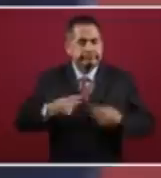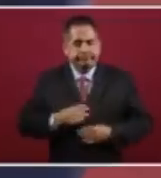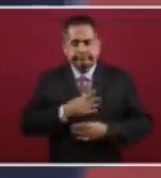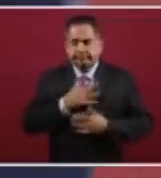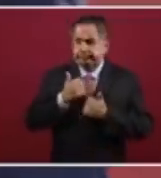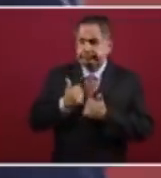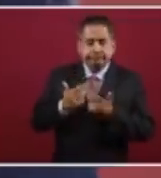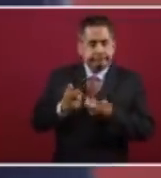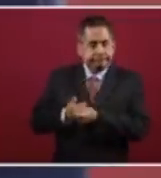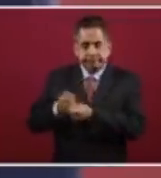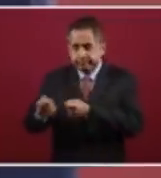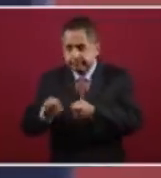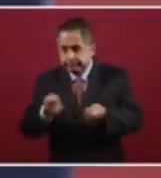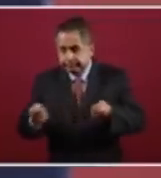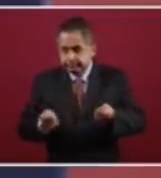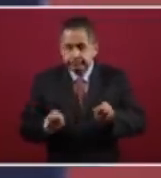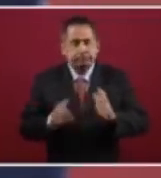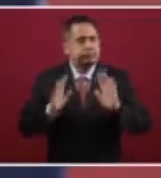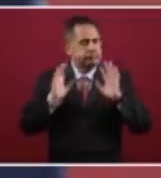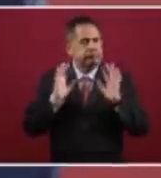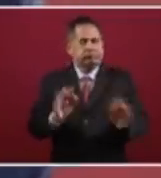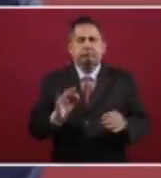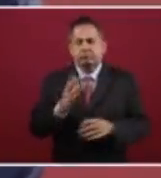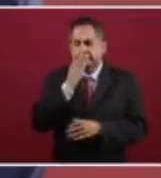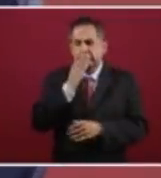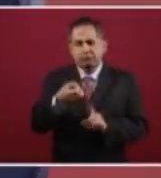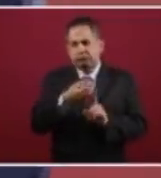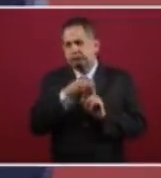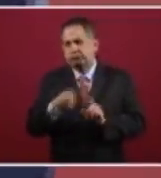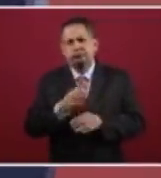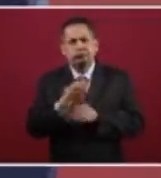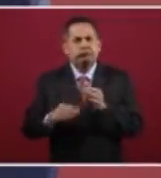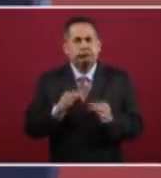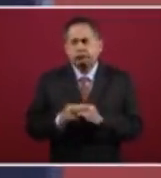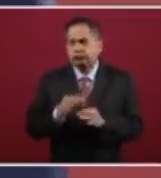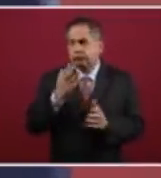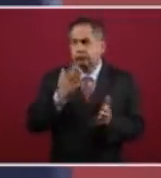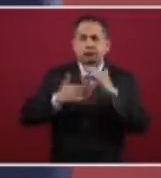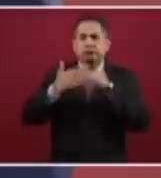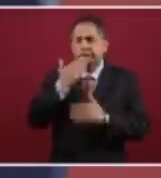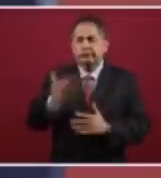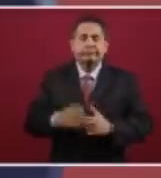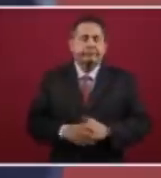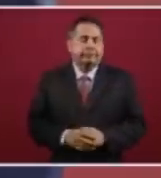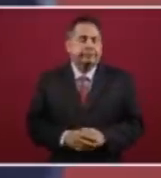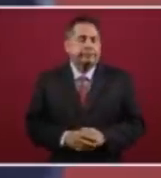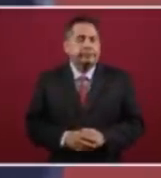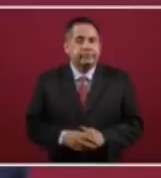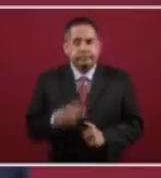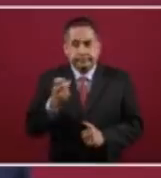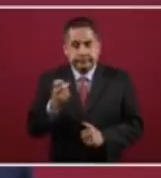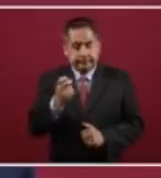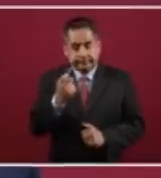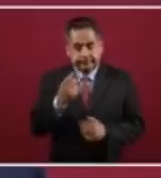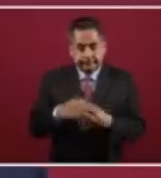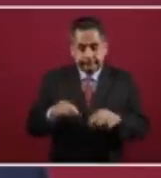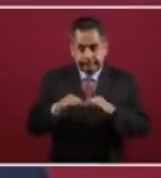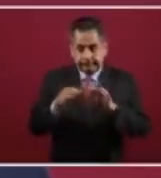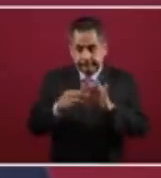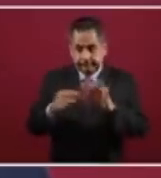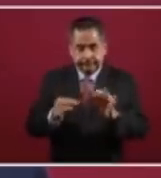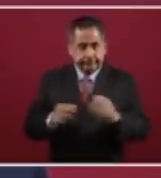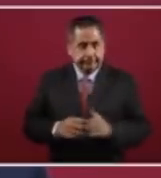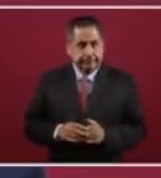y con eso estamos financiando el desarrollo. Básicamente es eso. O sea, no